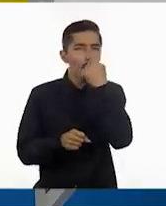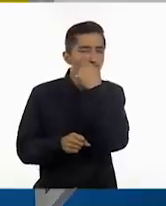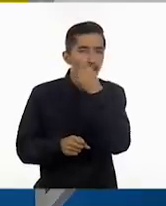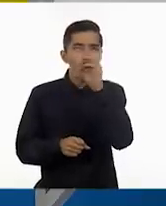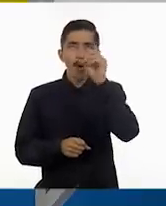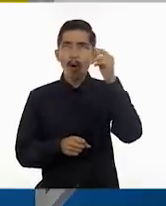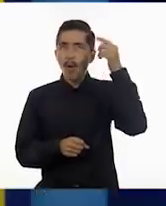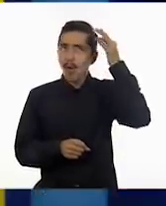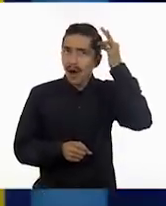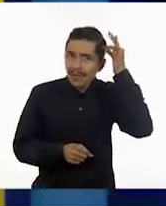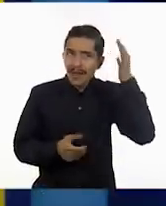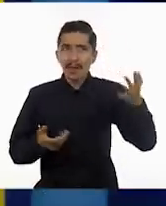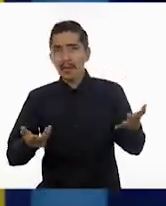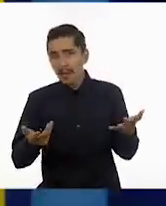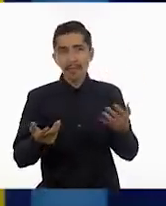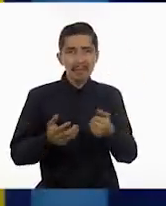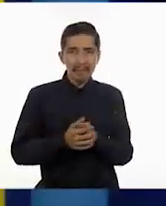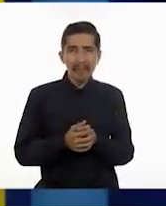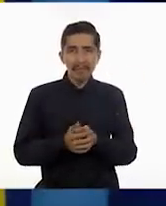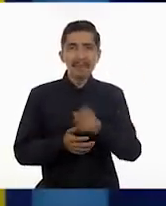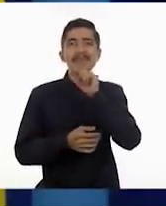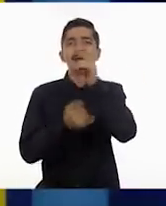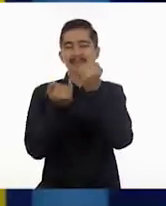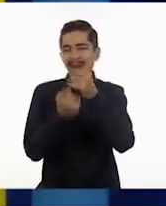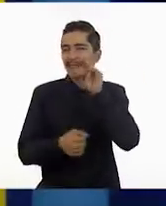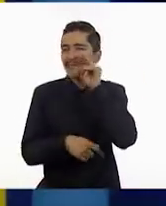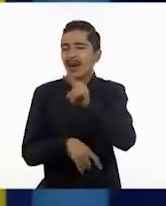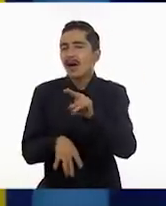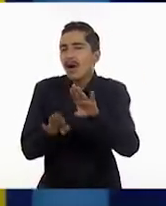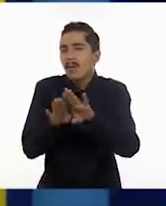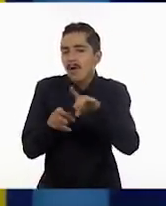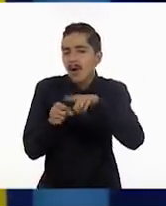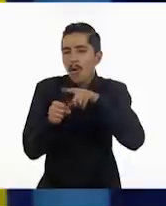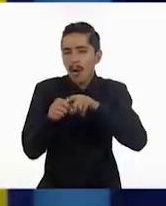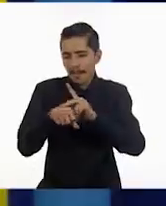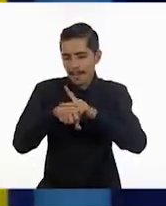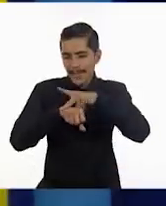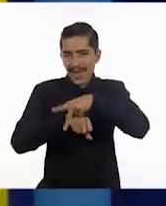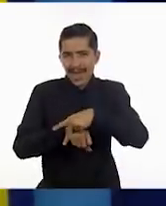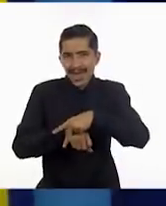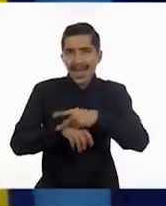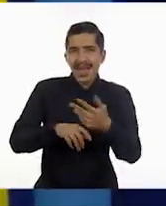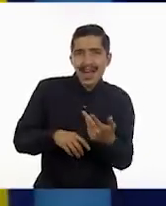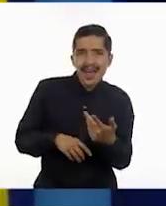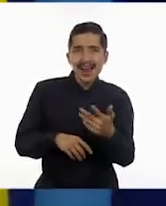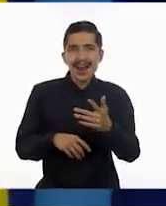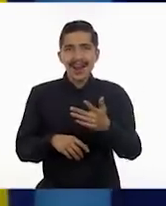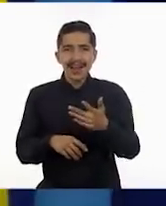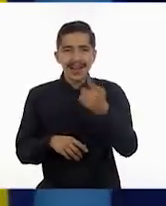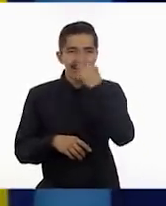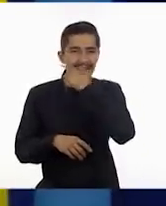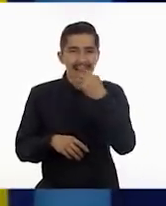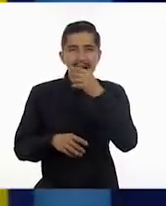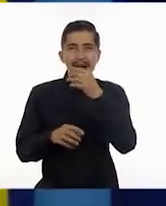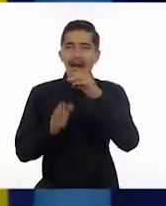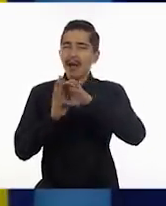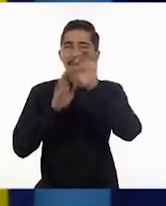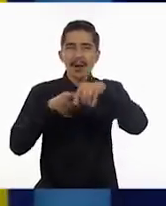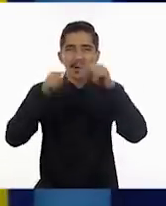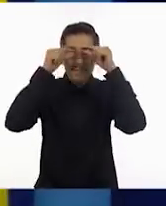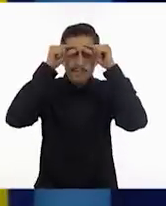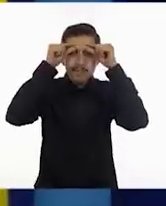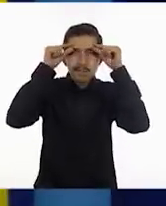cabello. Exacto. También vimos, por ejemplo, el del color de la piel. Mencionamos, por ejemplo, las